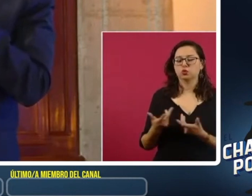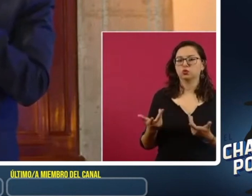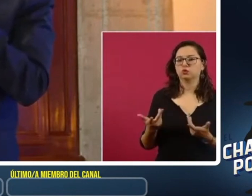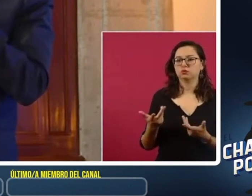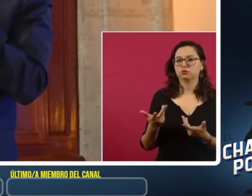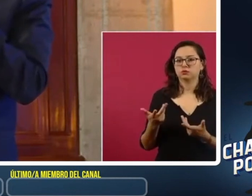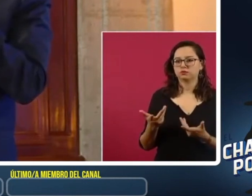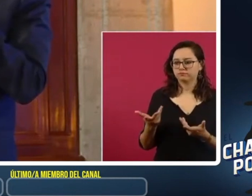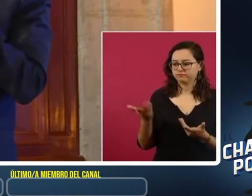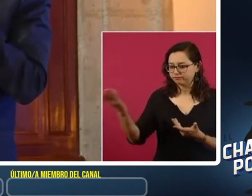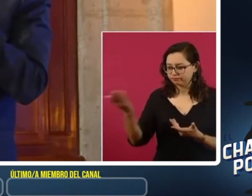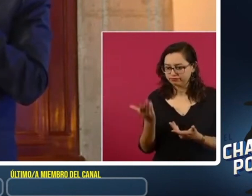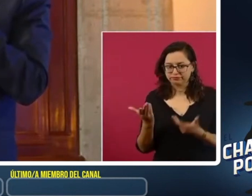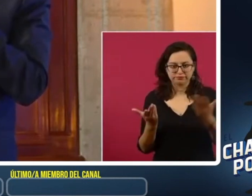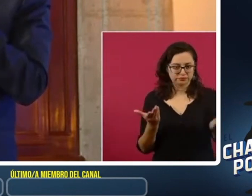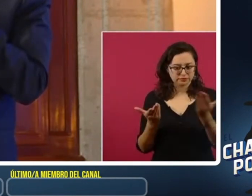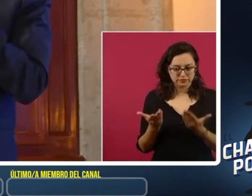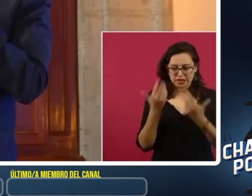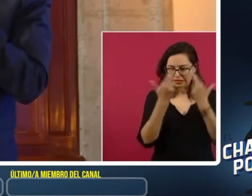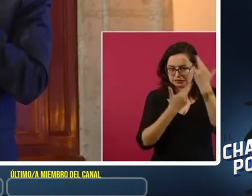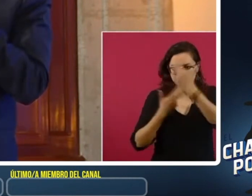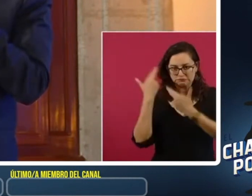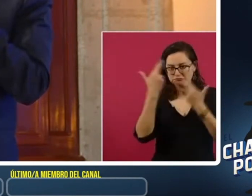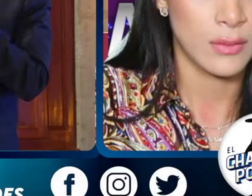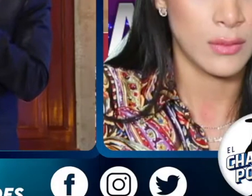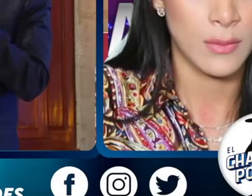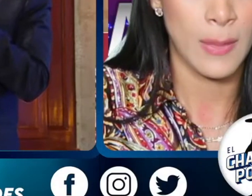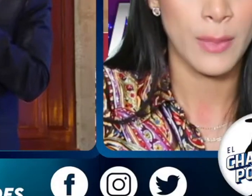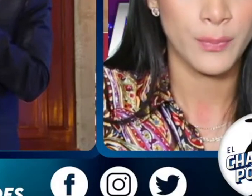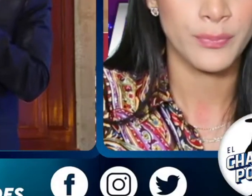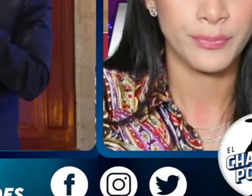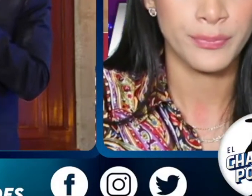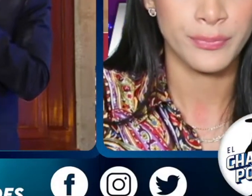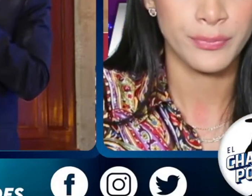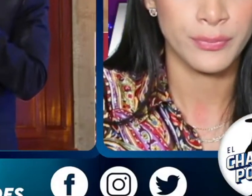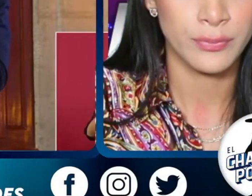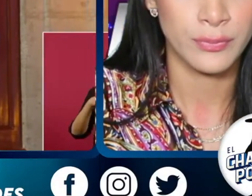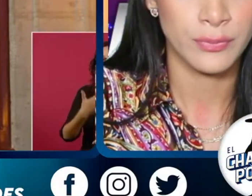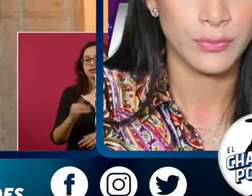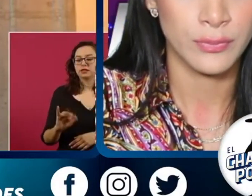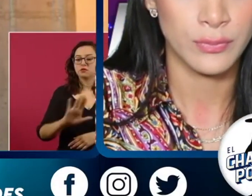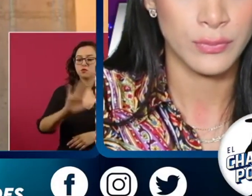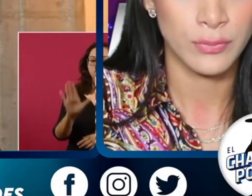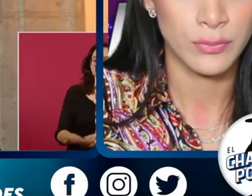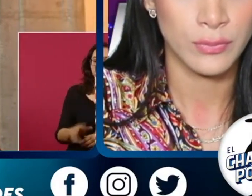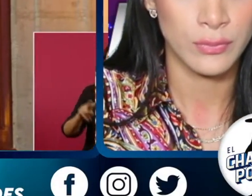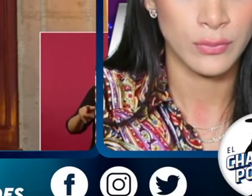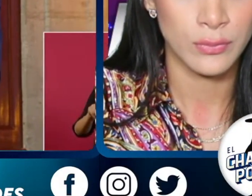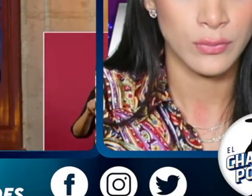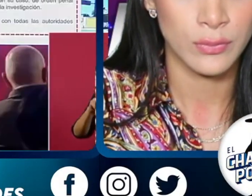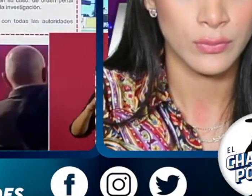revisar los dos dictámenes periciales de la autopsia de Devani, uno de los cuales fue